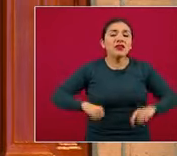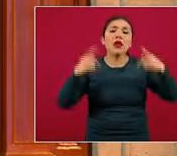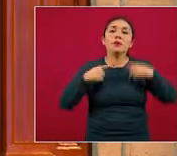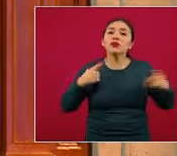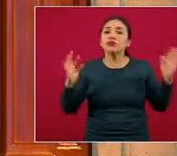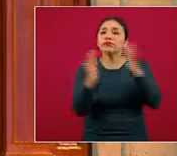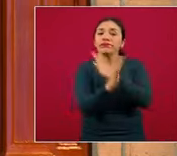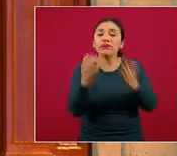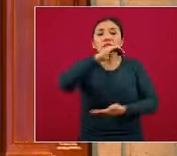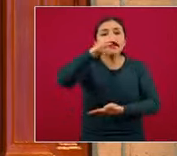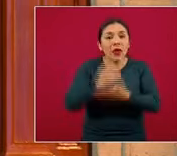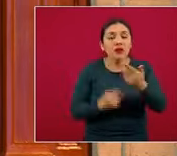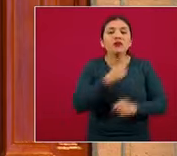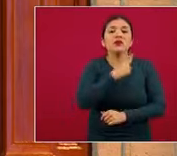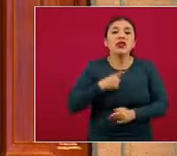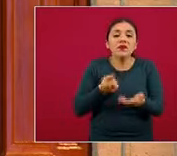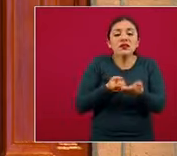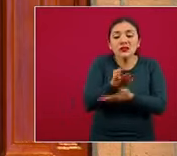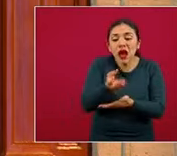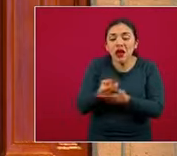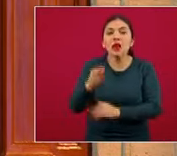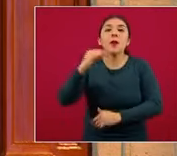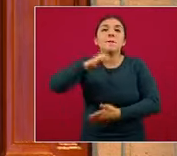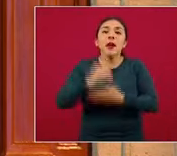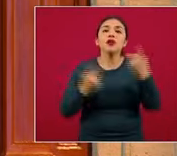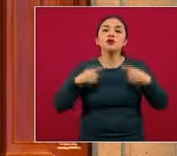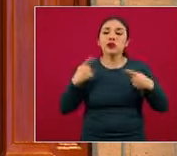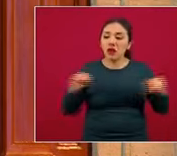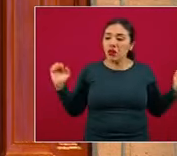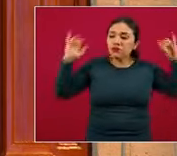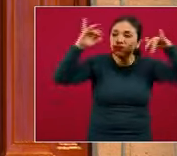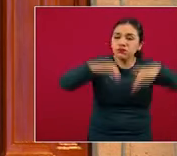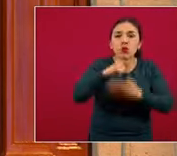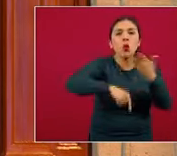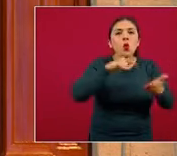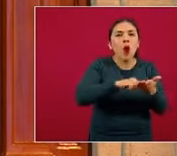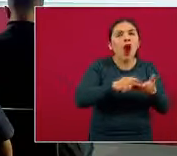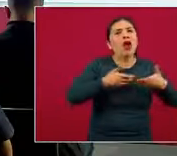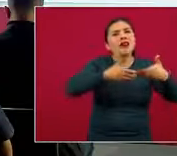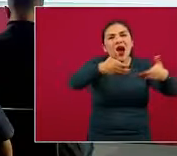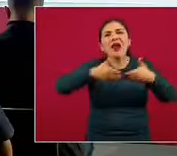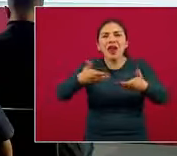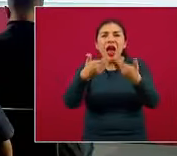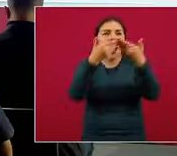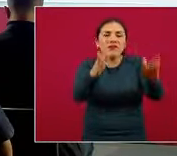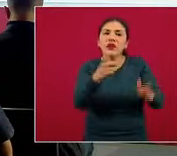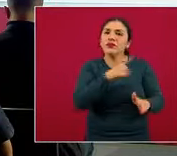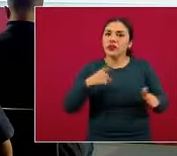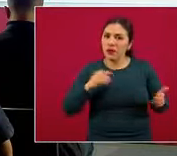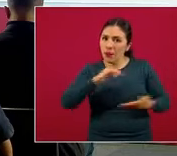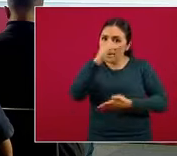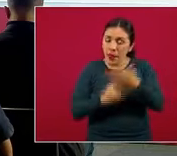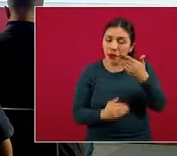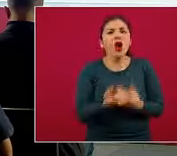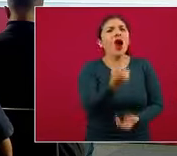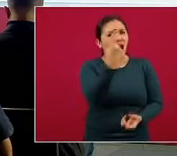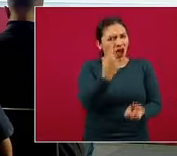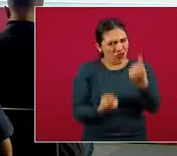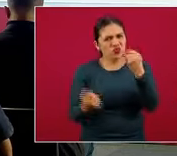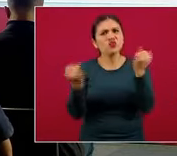movilidad, menor deben de ser los aforos de los lugares públicos que están abiertos, algunos